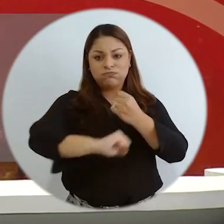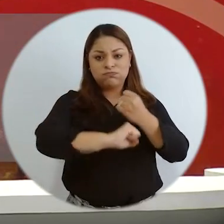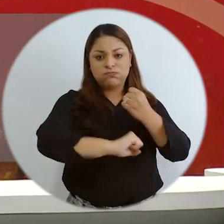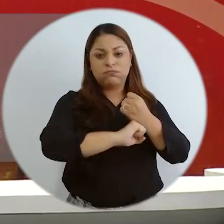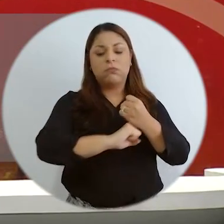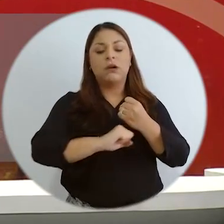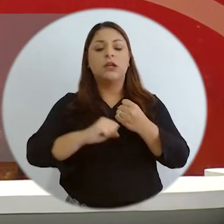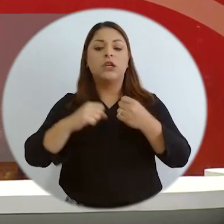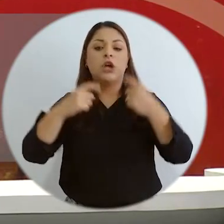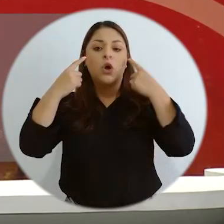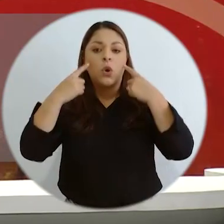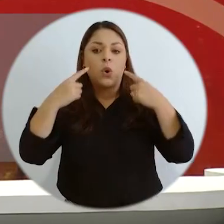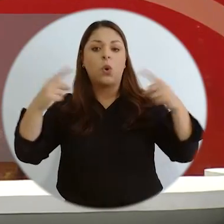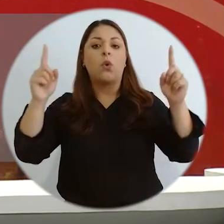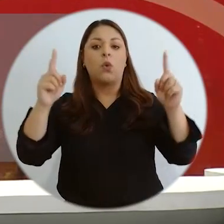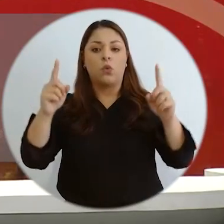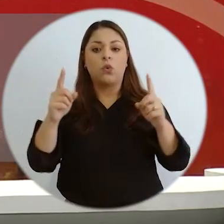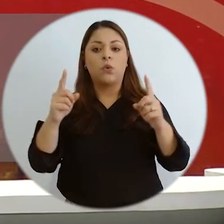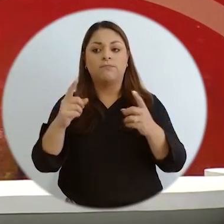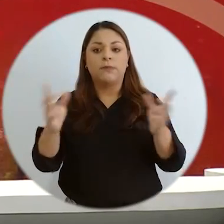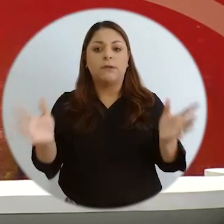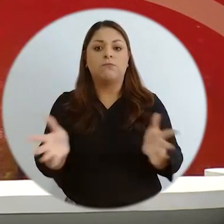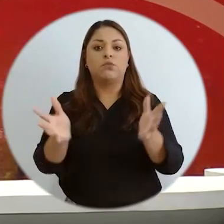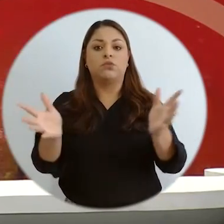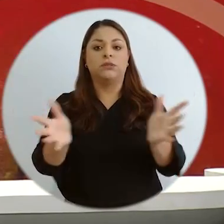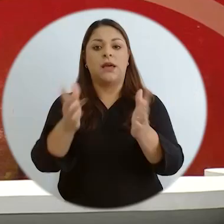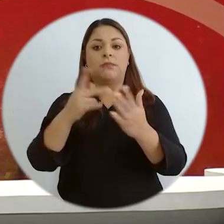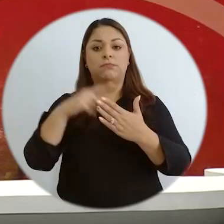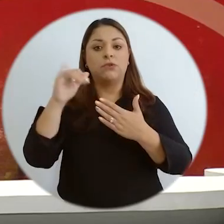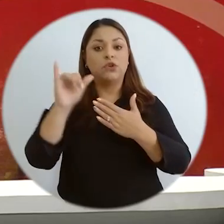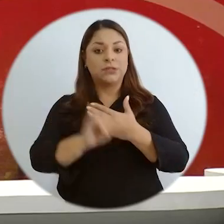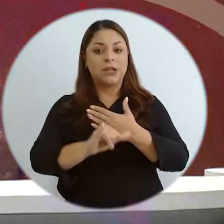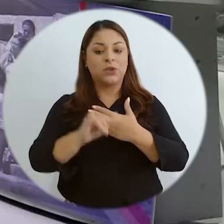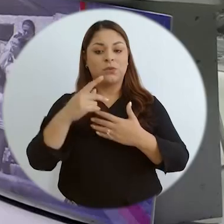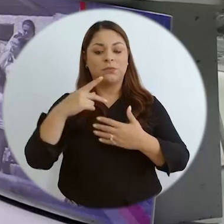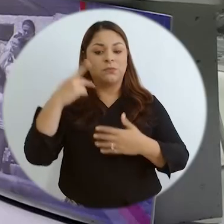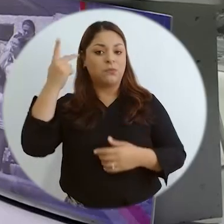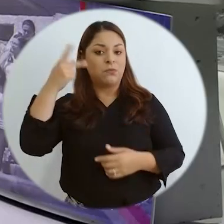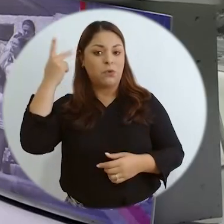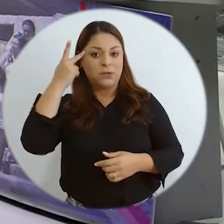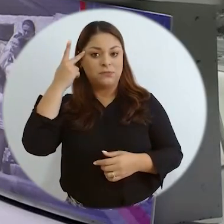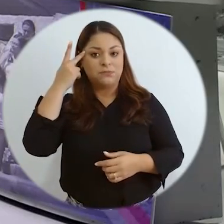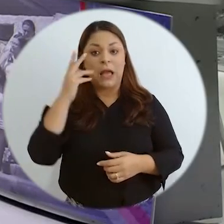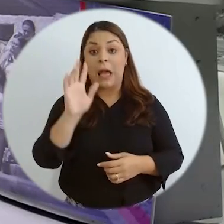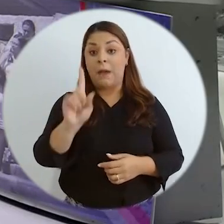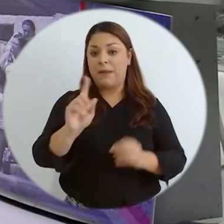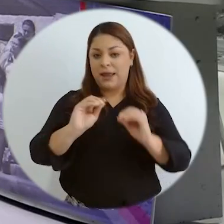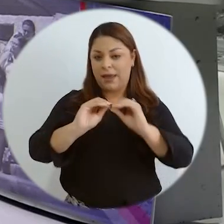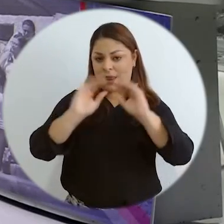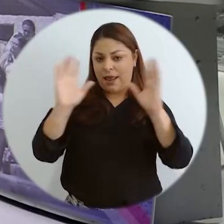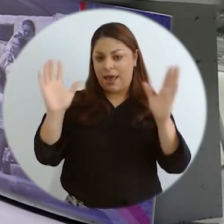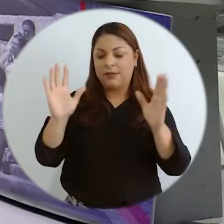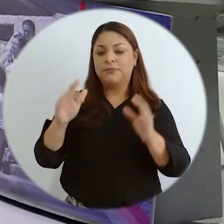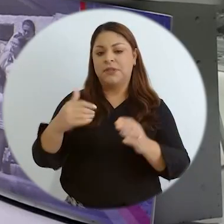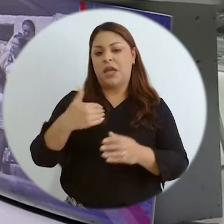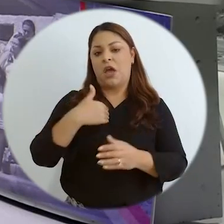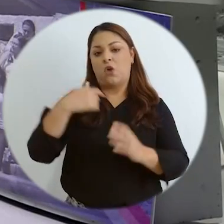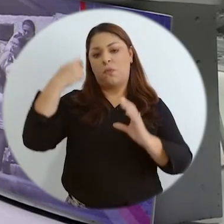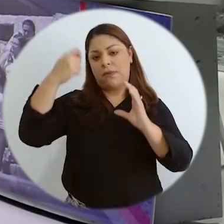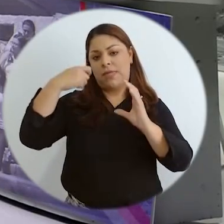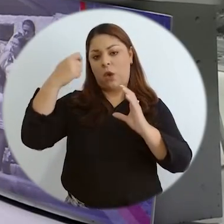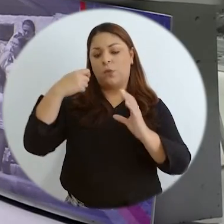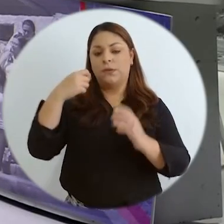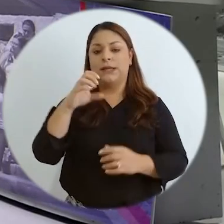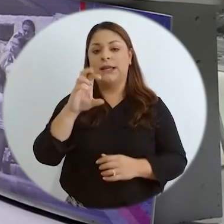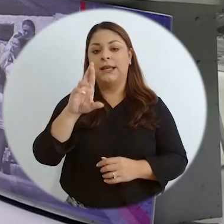acciones puntuales para impulsar un proyecto político. Sí, para un poco ejemplarizar este tema, tenemos un video en el